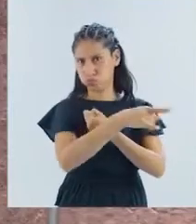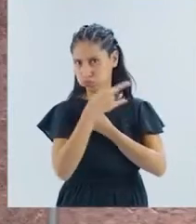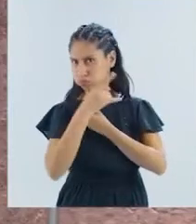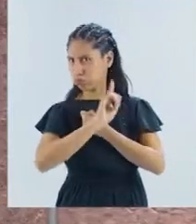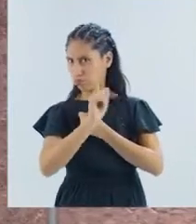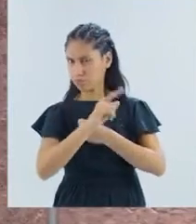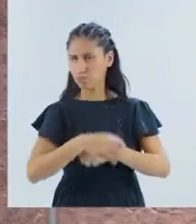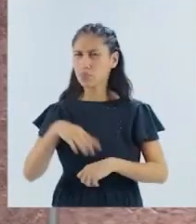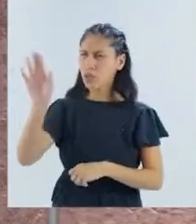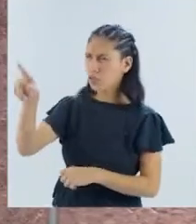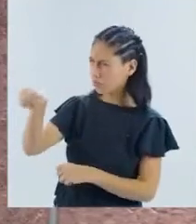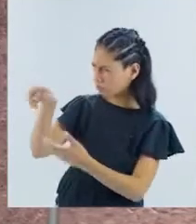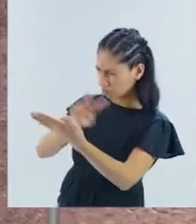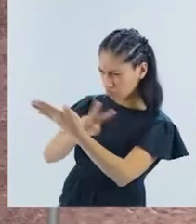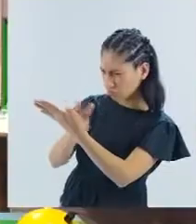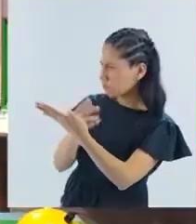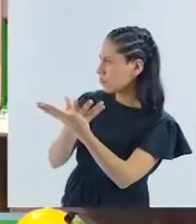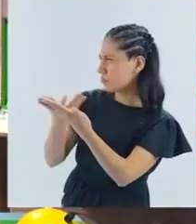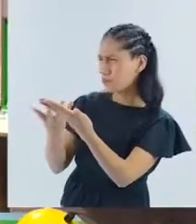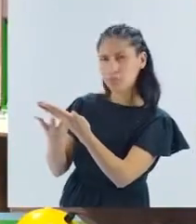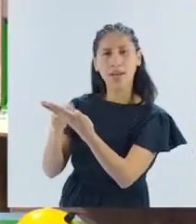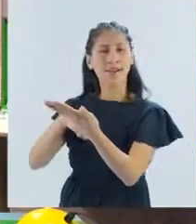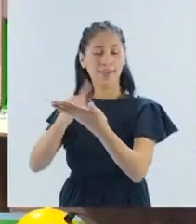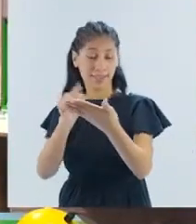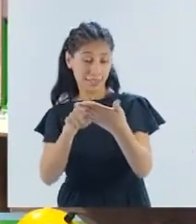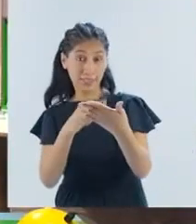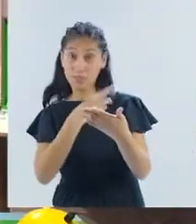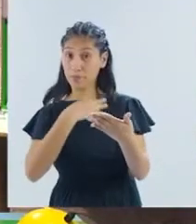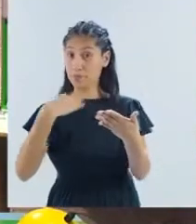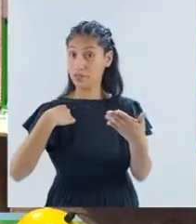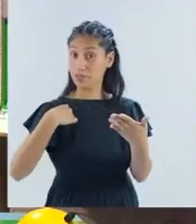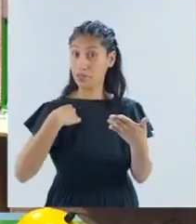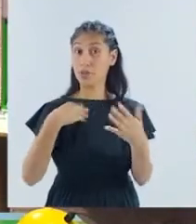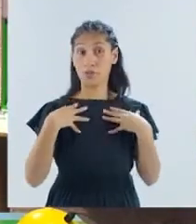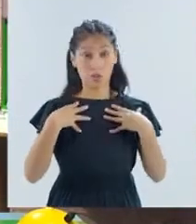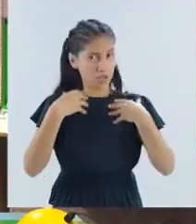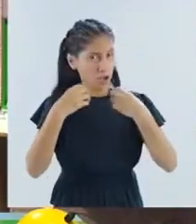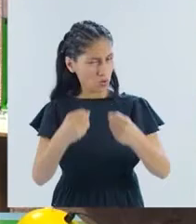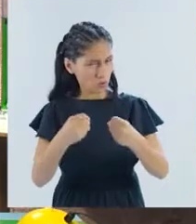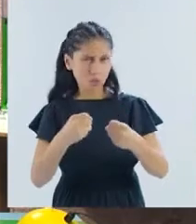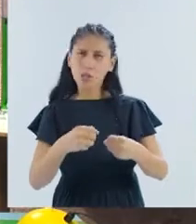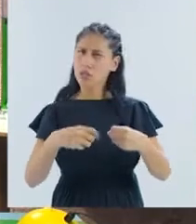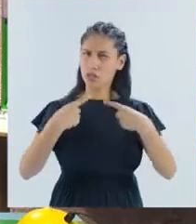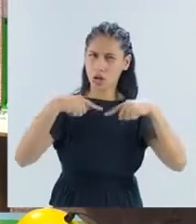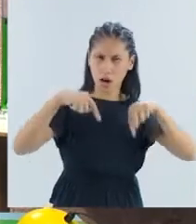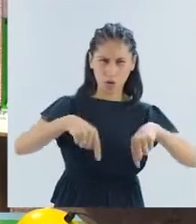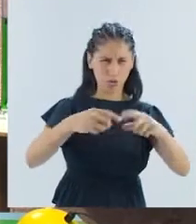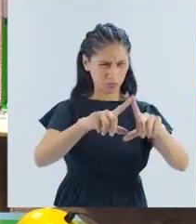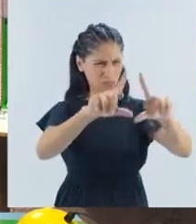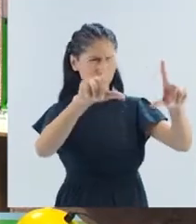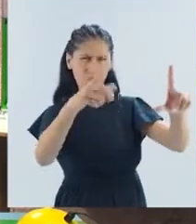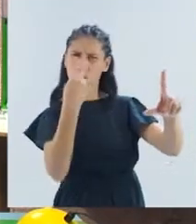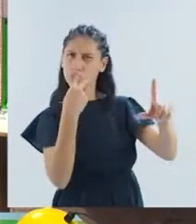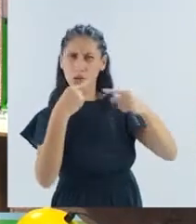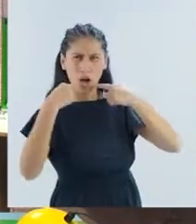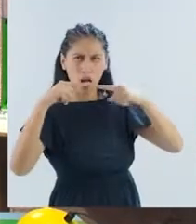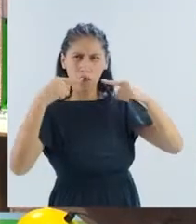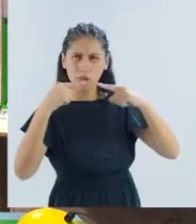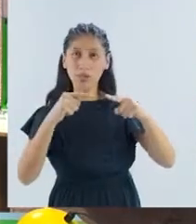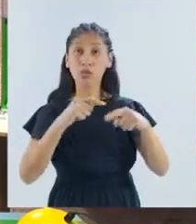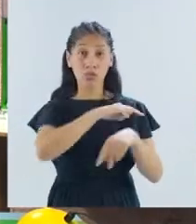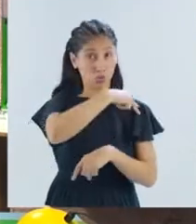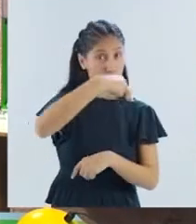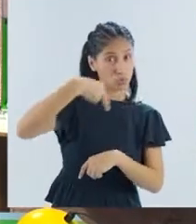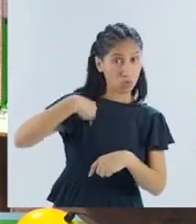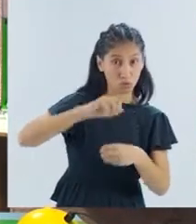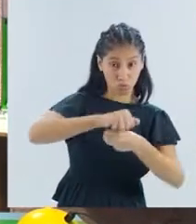Cori, ¿ahora qué estás leyendo? Es que el Ministerio de Salud ha lanzado una campaña publicitaria para evitar los